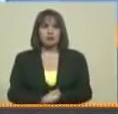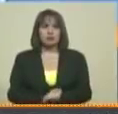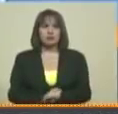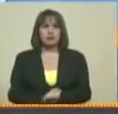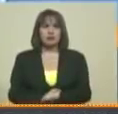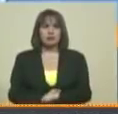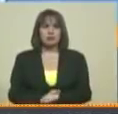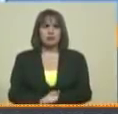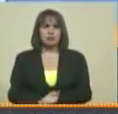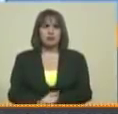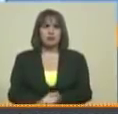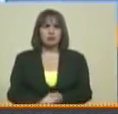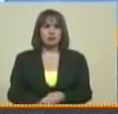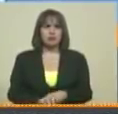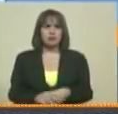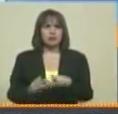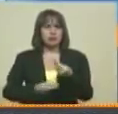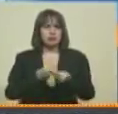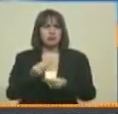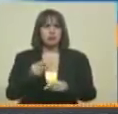Por el amor de Dios, hagámoslo.